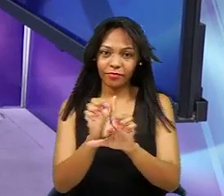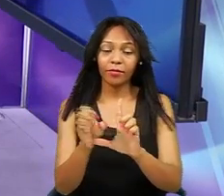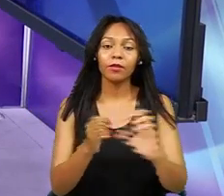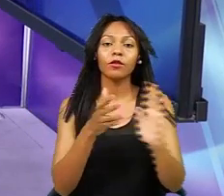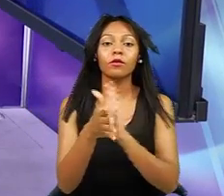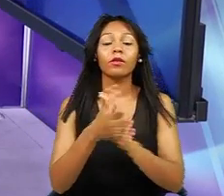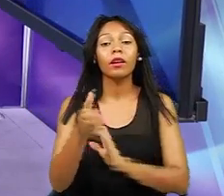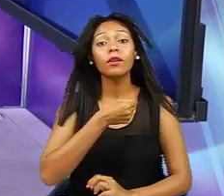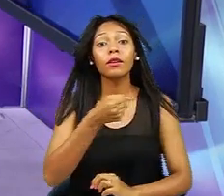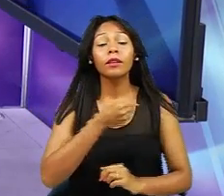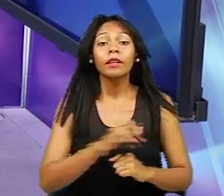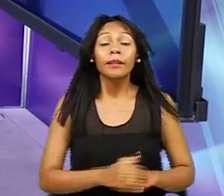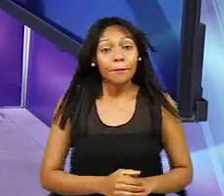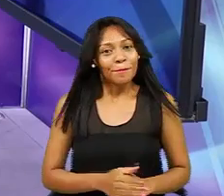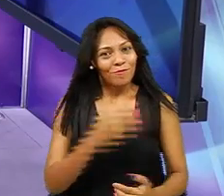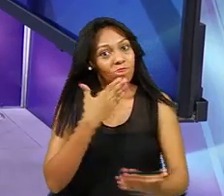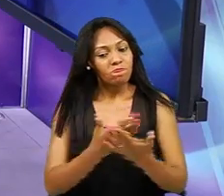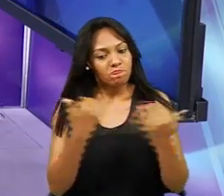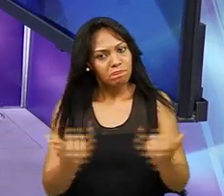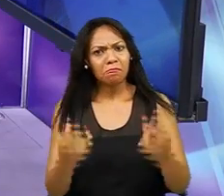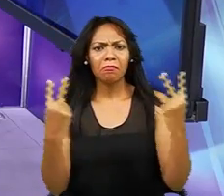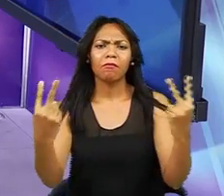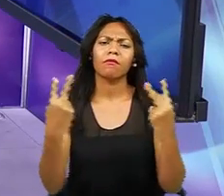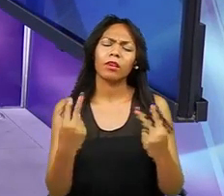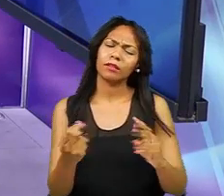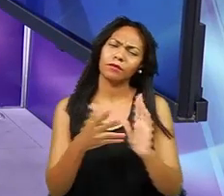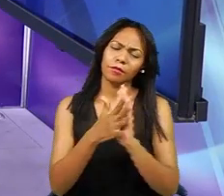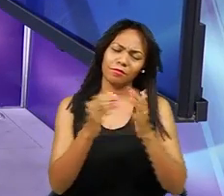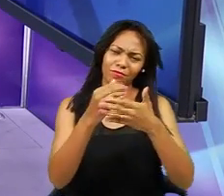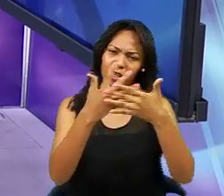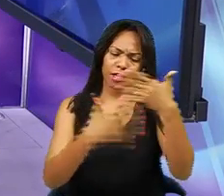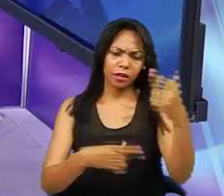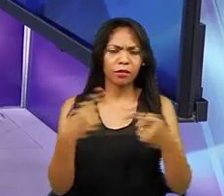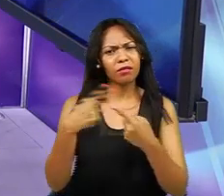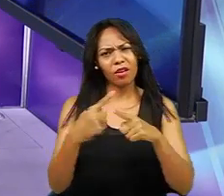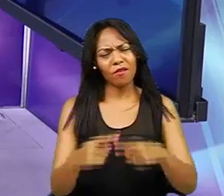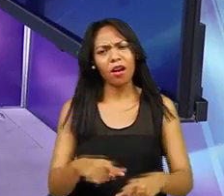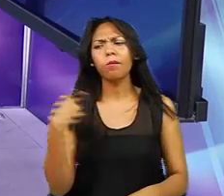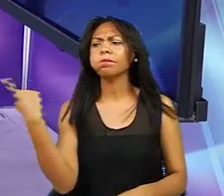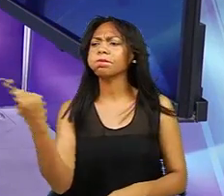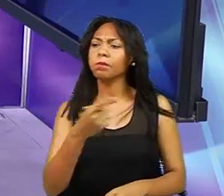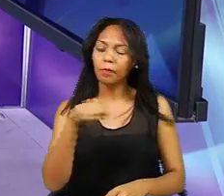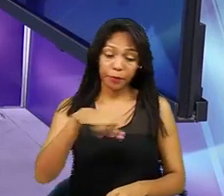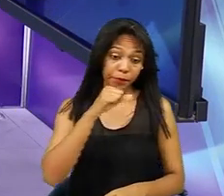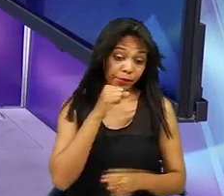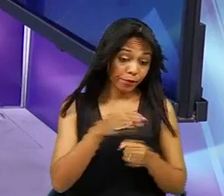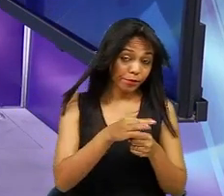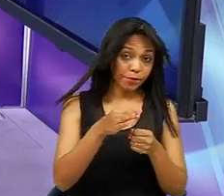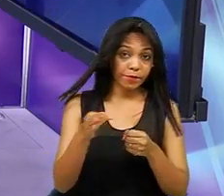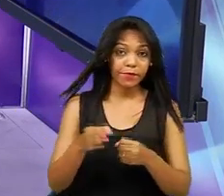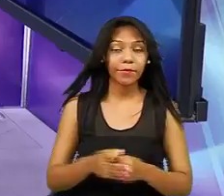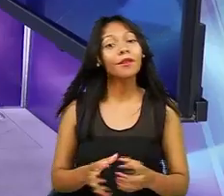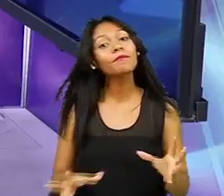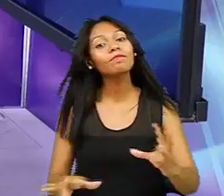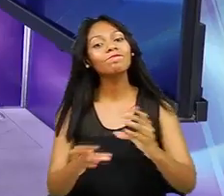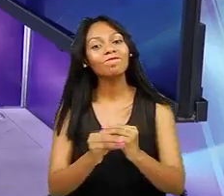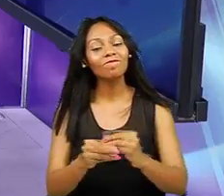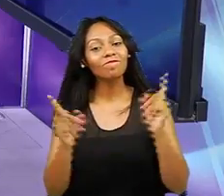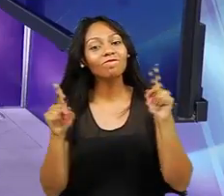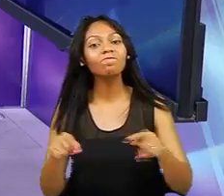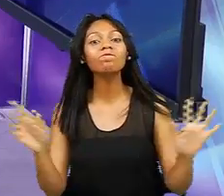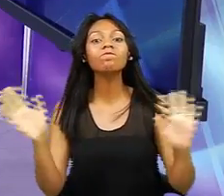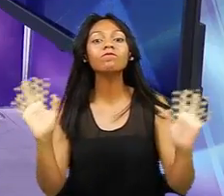Gracias por estar con nosotros para que juntos conozcamos los hechos más importantes ocurridos en las últimas horas en nuestra ciudad y región. Saludamos también a quienes nos ven